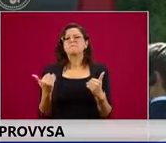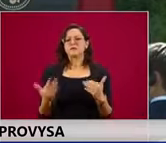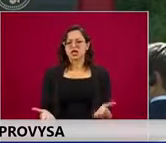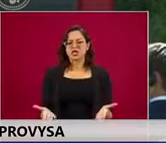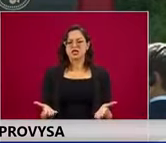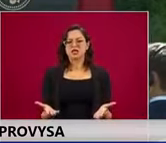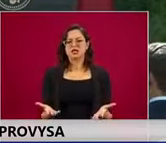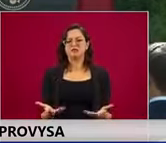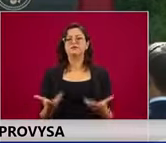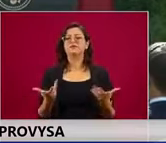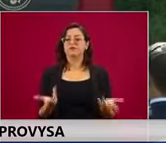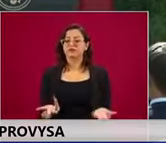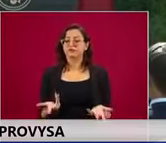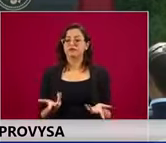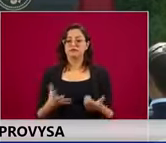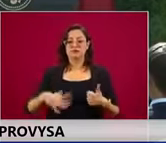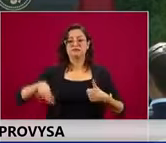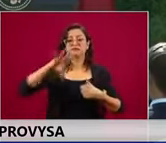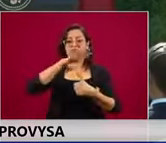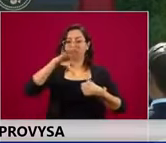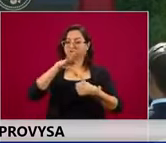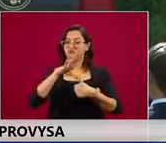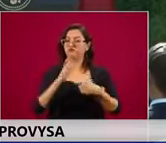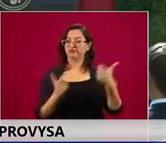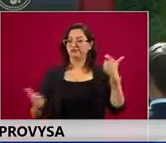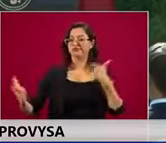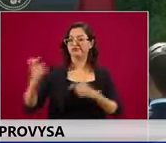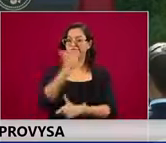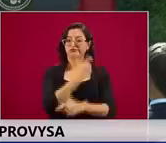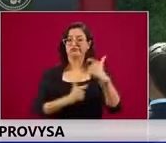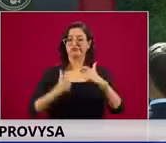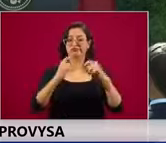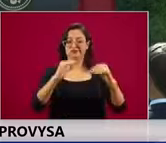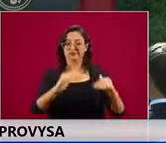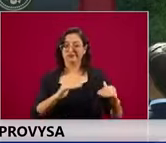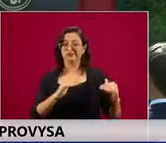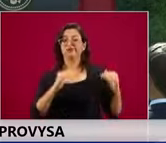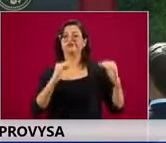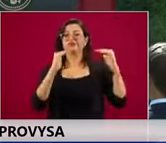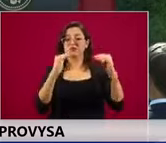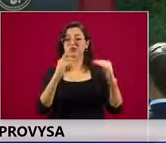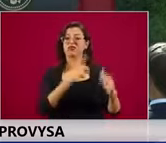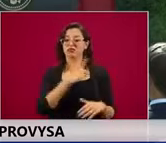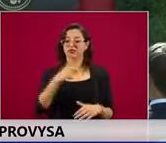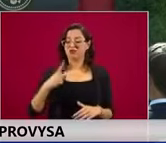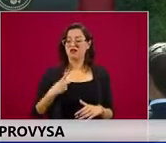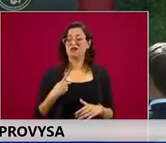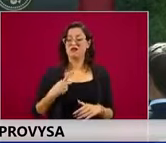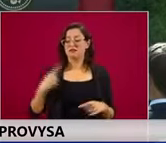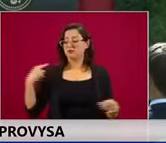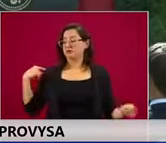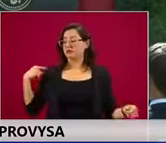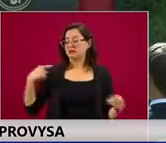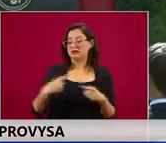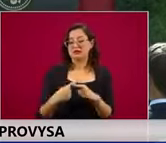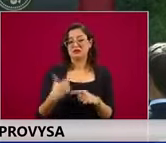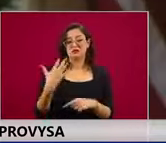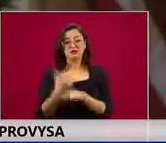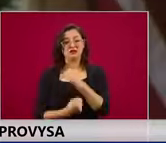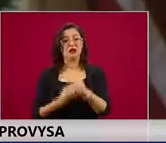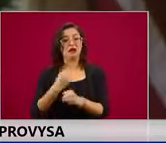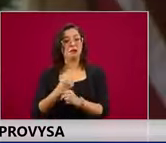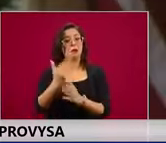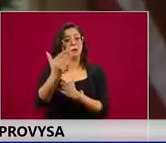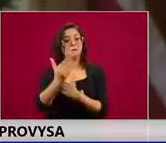Unidos. no. Recuerda que nosotros no nos metemos en otras contiendas electorales. Oye, pues me